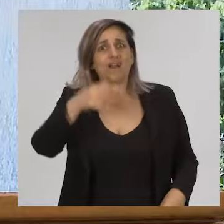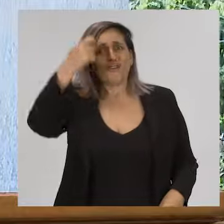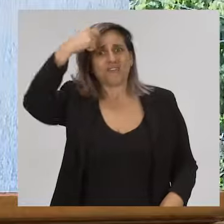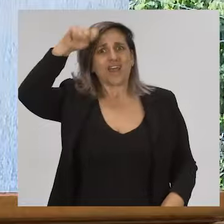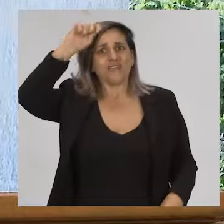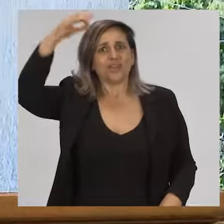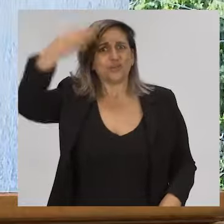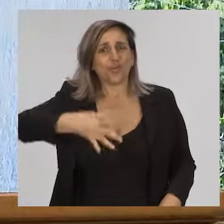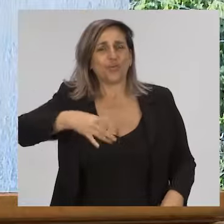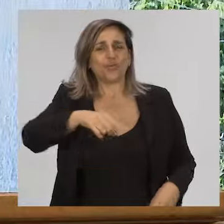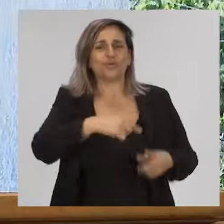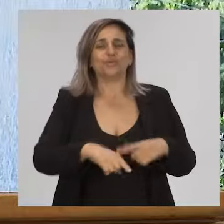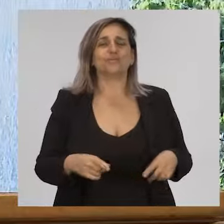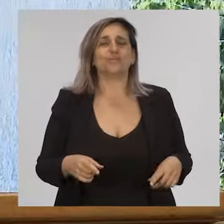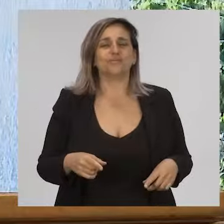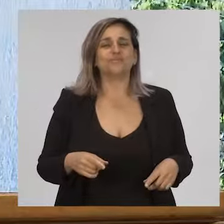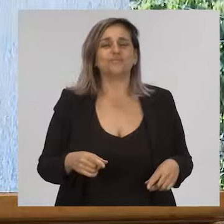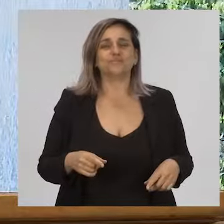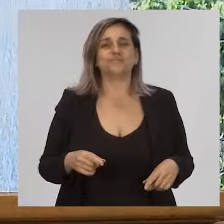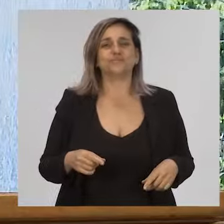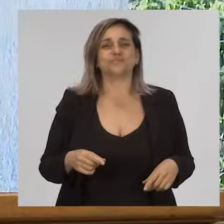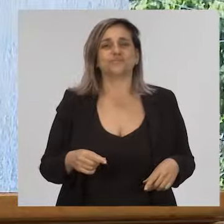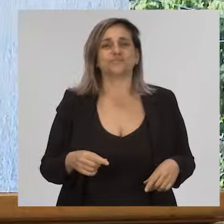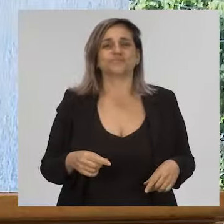acá en Fray Bentos. O sea,